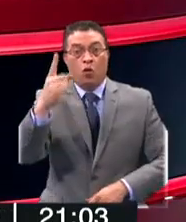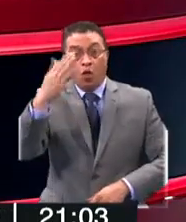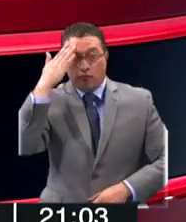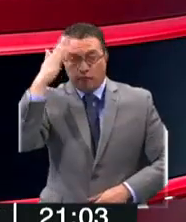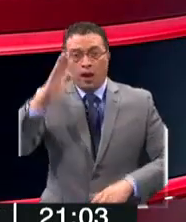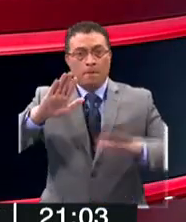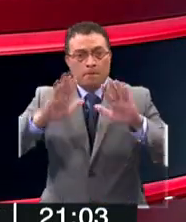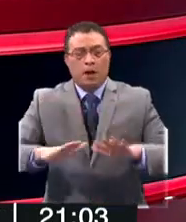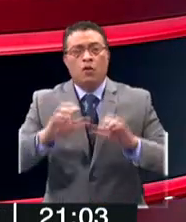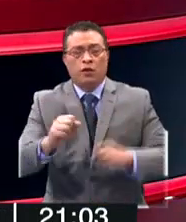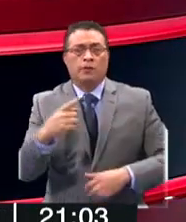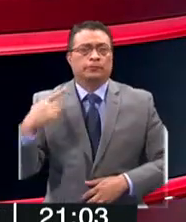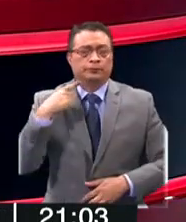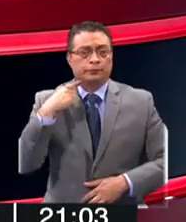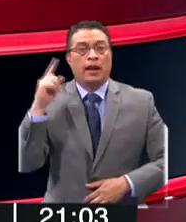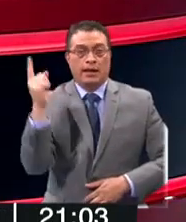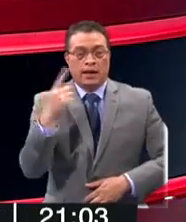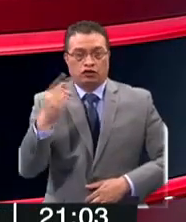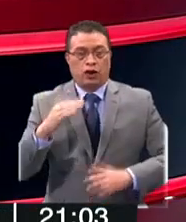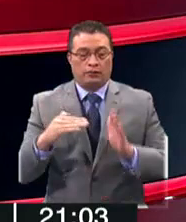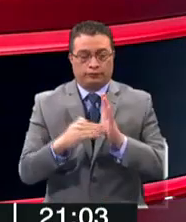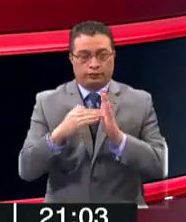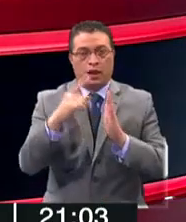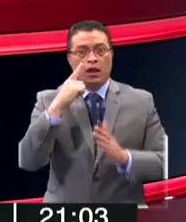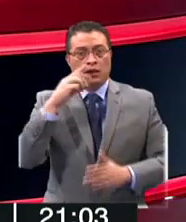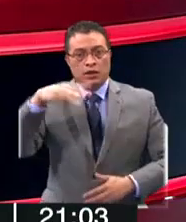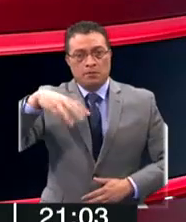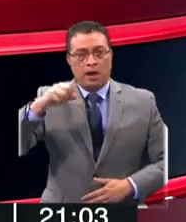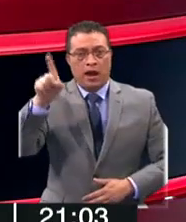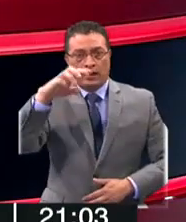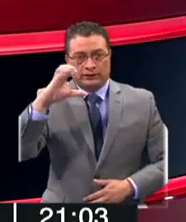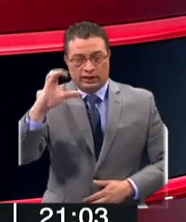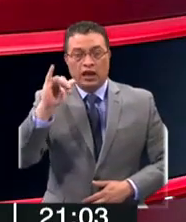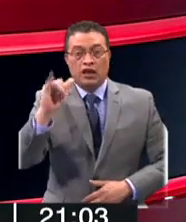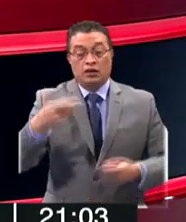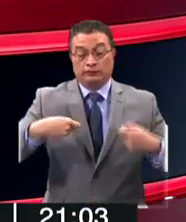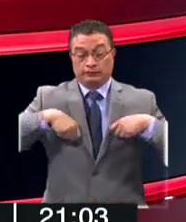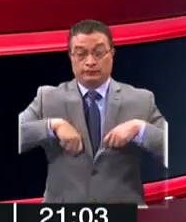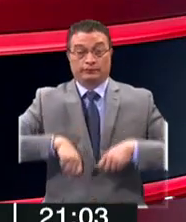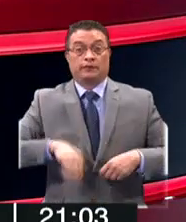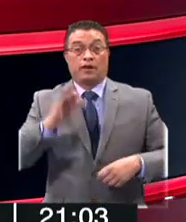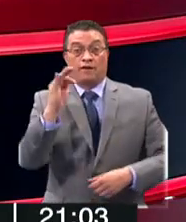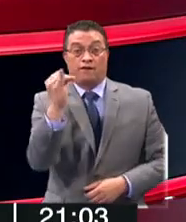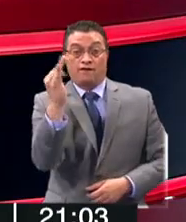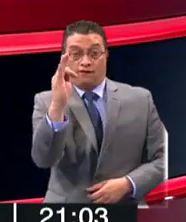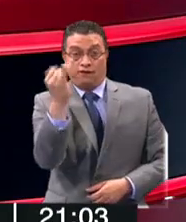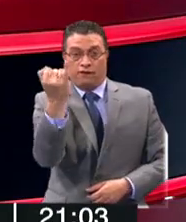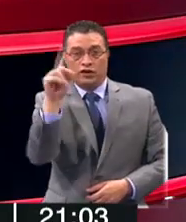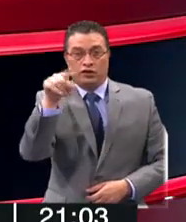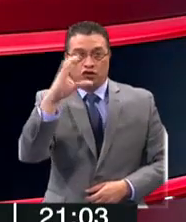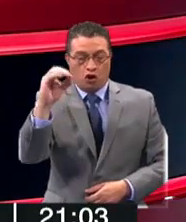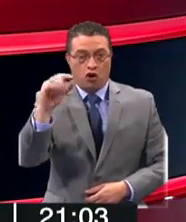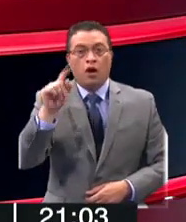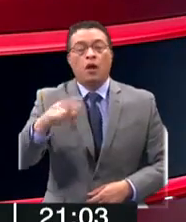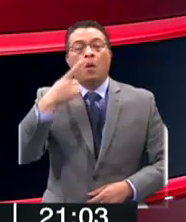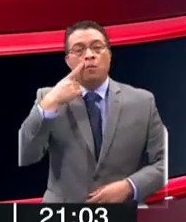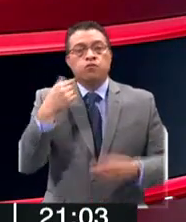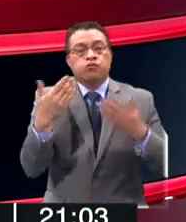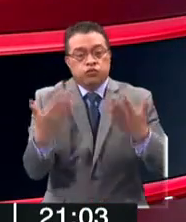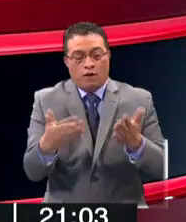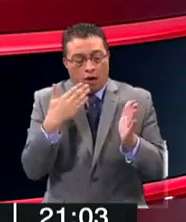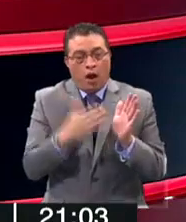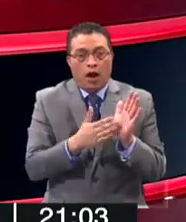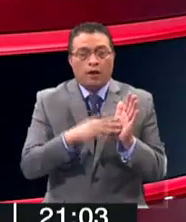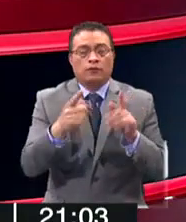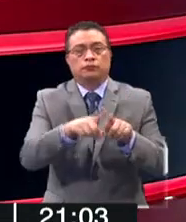paralización puede afectar el crecimiento nacional, el IMASEC y también los ingresos fiscales. Pero además pone a prueba la recientemente aprobada